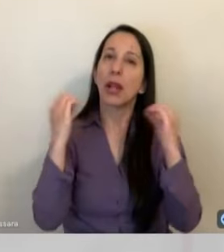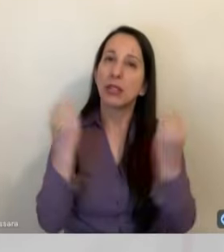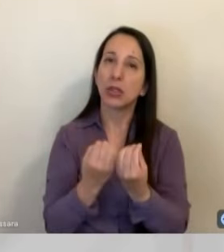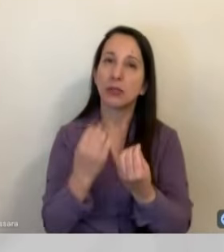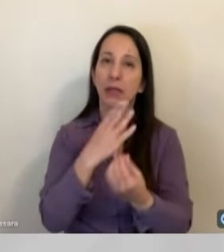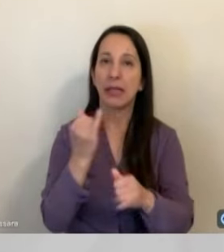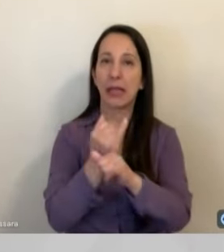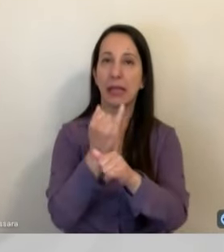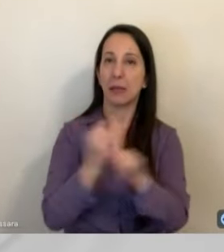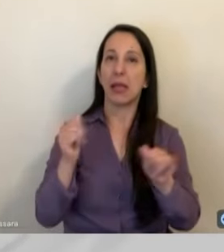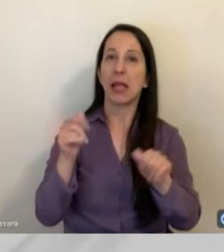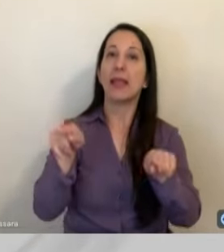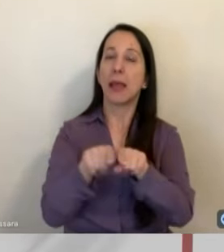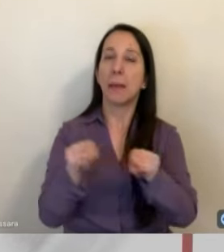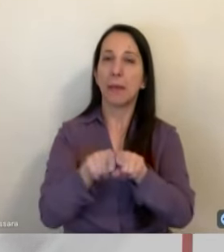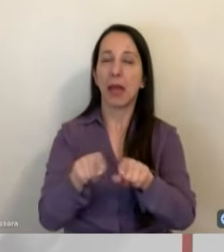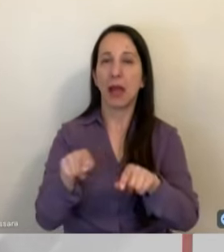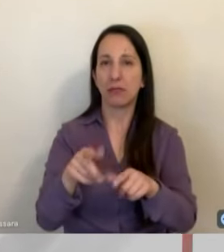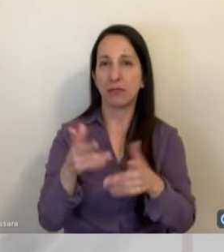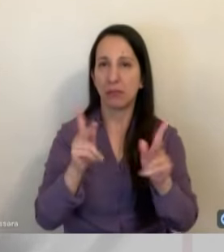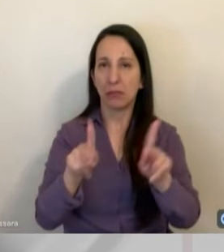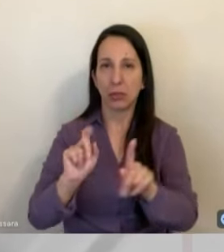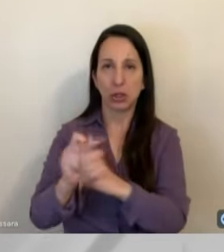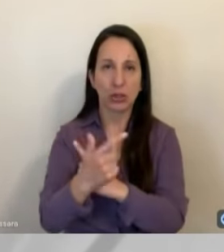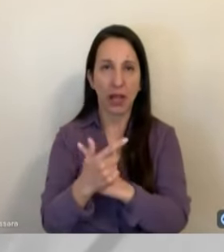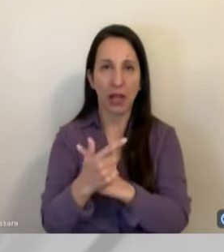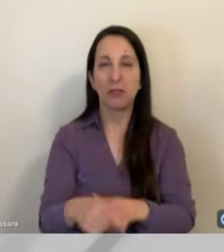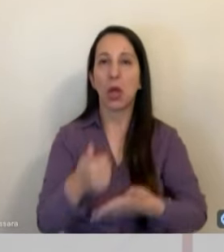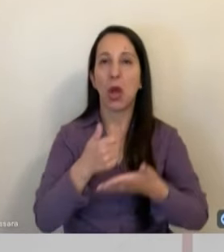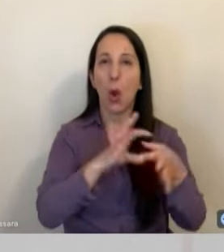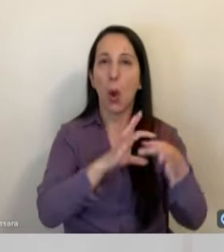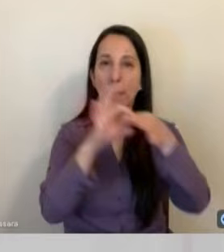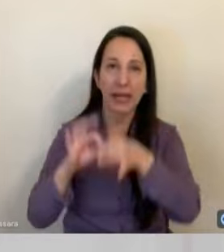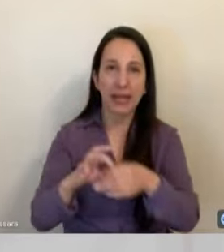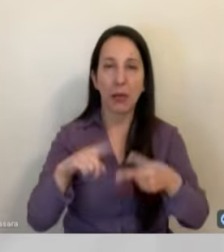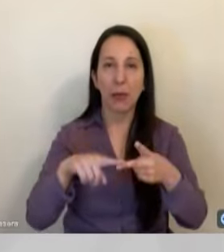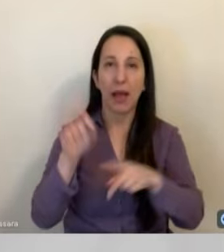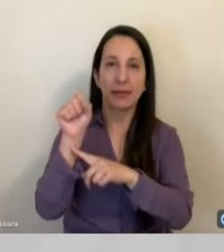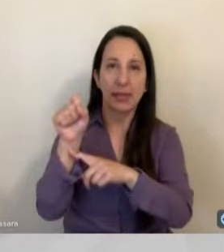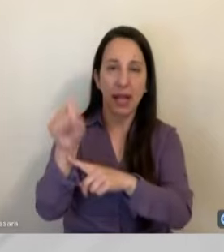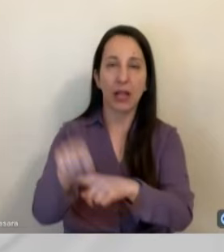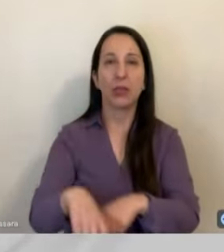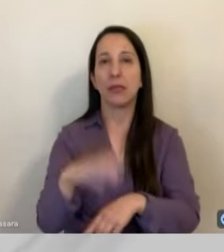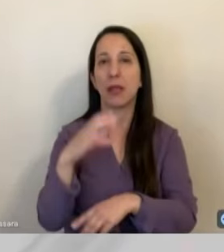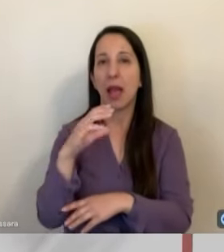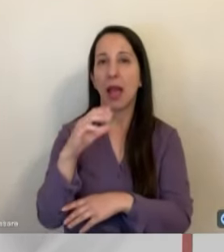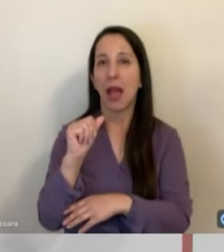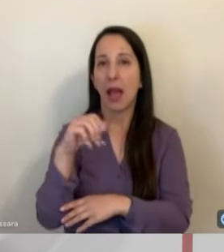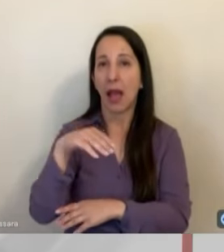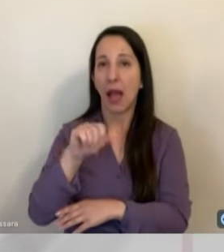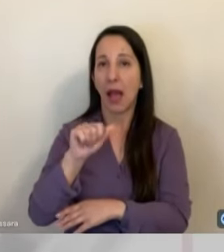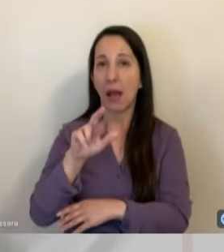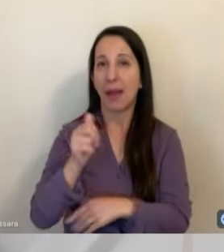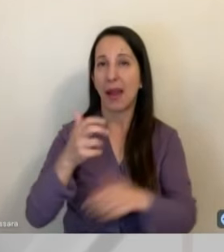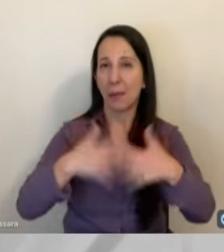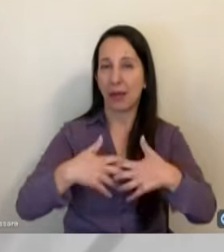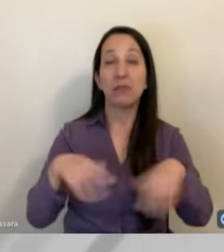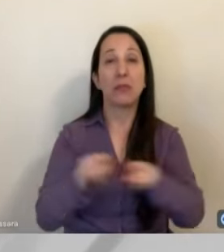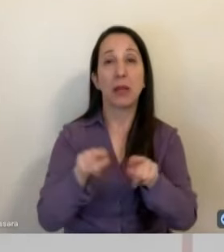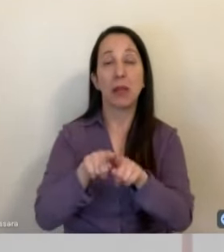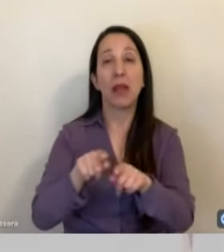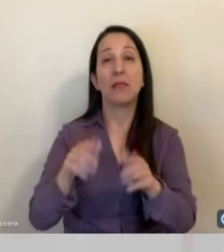y también los actores sociales, cooperativas, sindicatos, cámaras empresariales, incluso las iglesias que hay en el